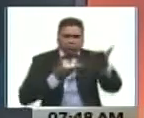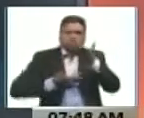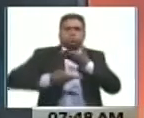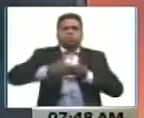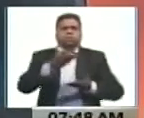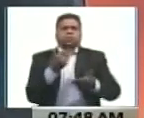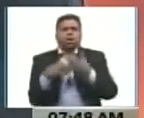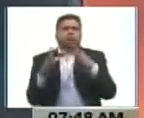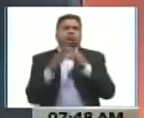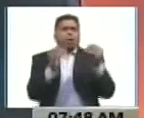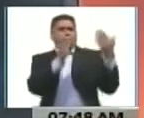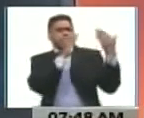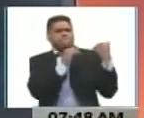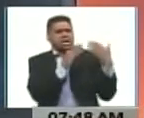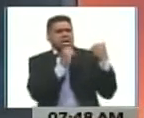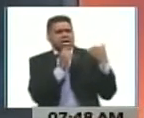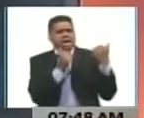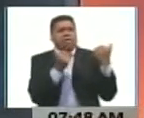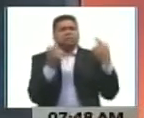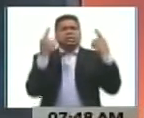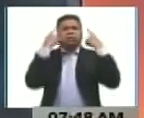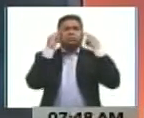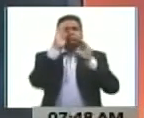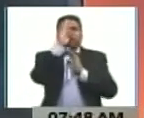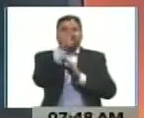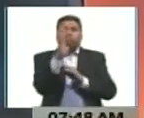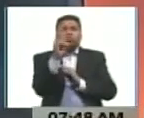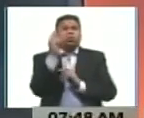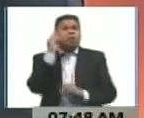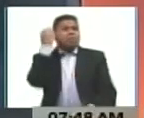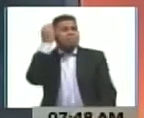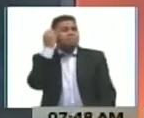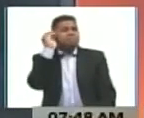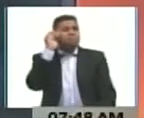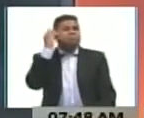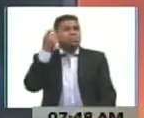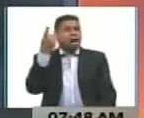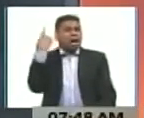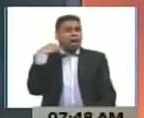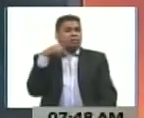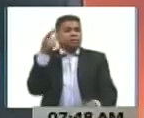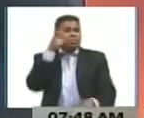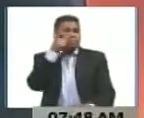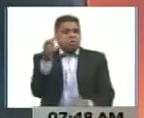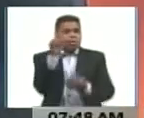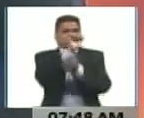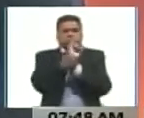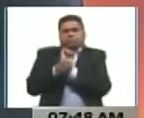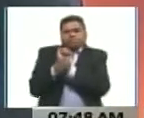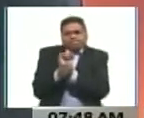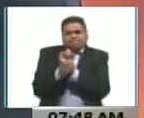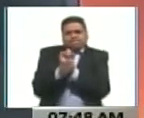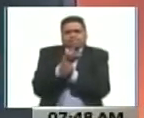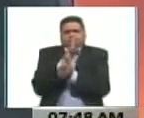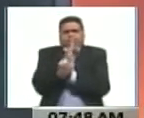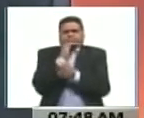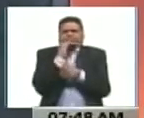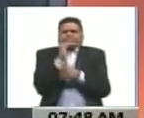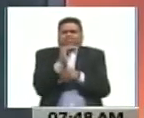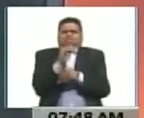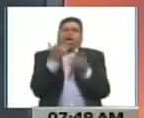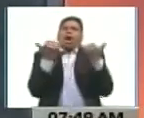las esperanzas y las expectativas que tienen los pueblos del mundo oprimidos o los pueblos que están empezando a transformar el mundo. ¿Cuál